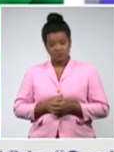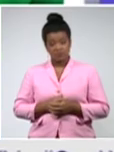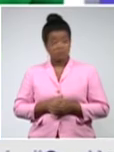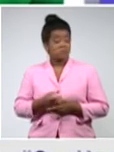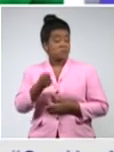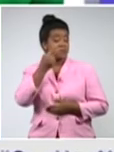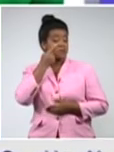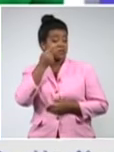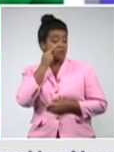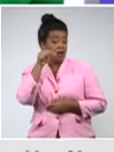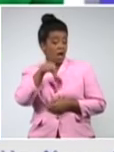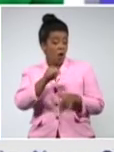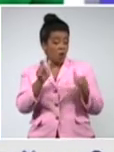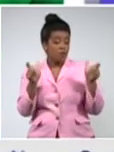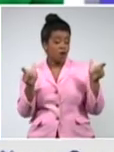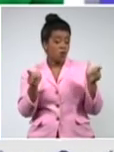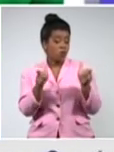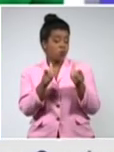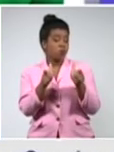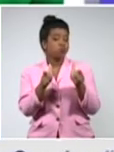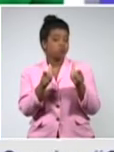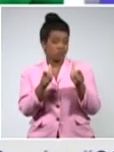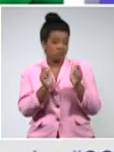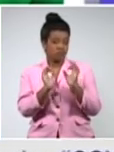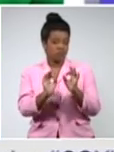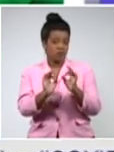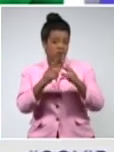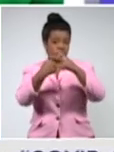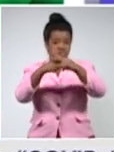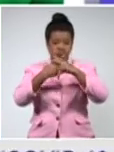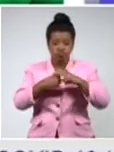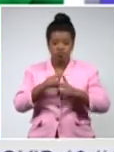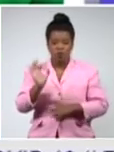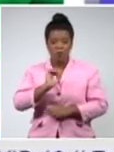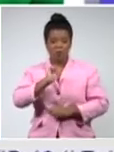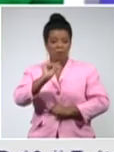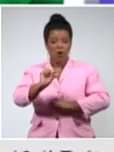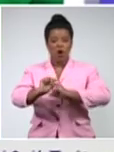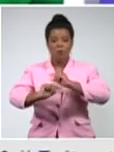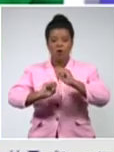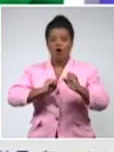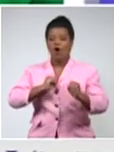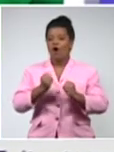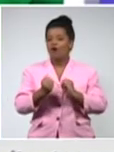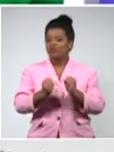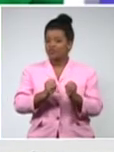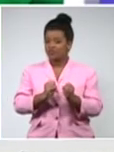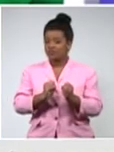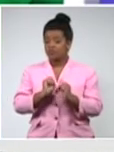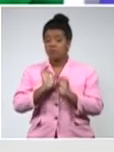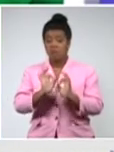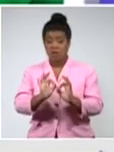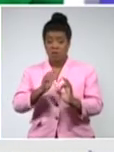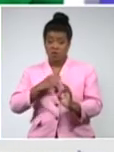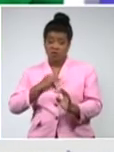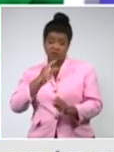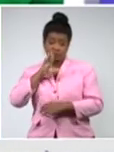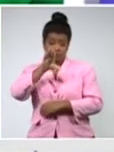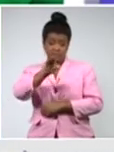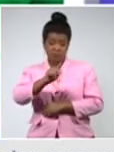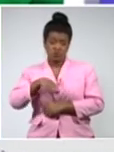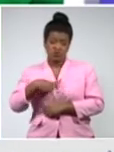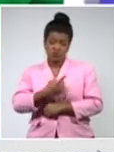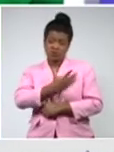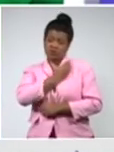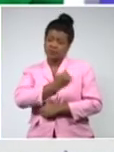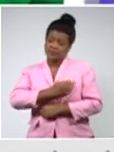que sin tener resuelto el problema, pero se va controlando. Como dije inicialmente, damos las condolencias